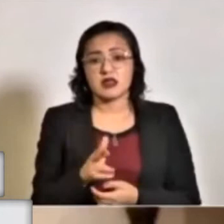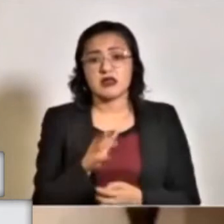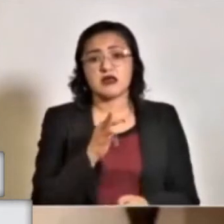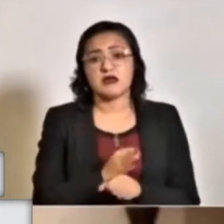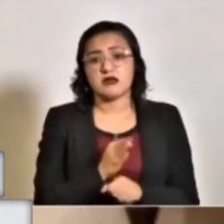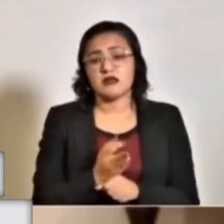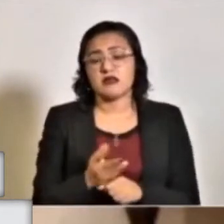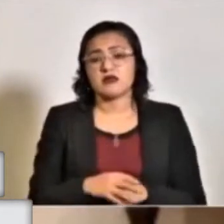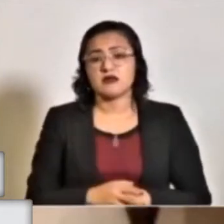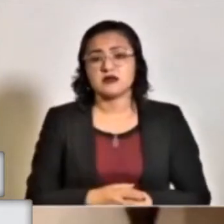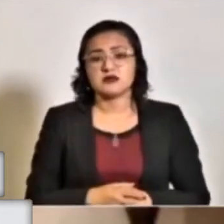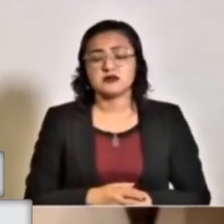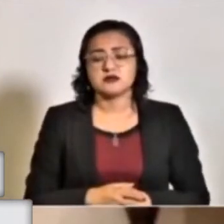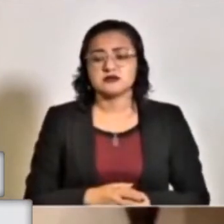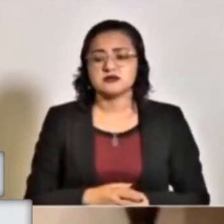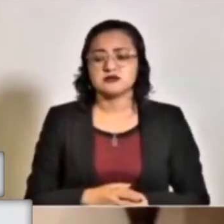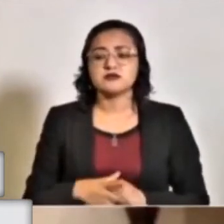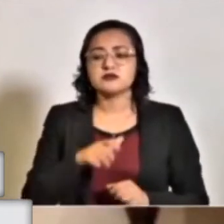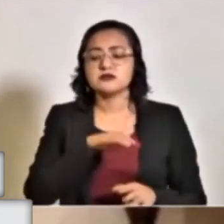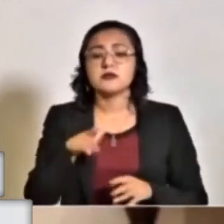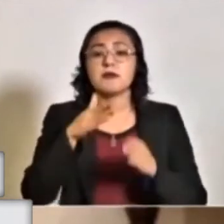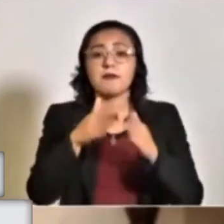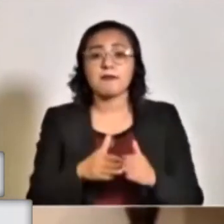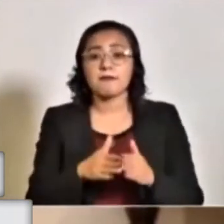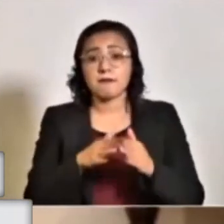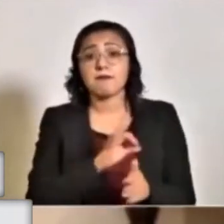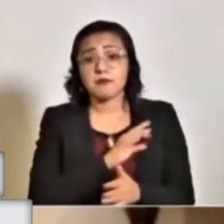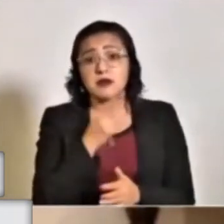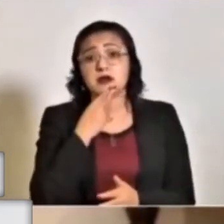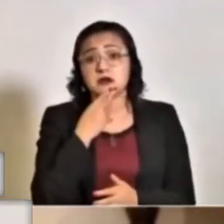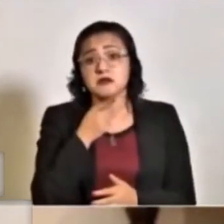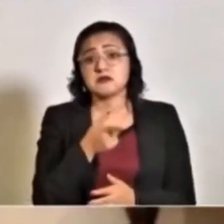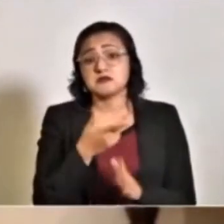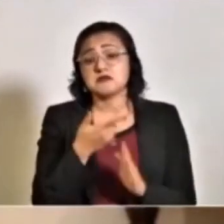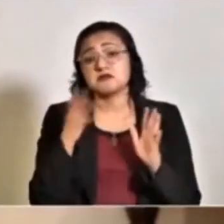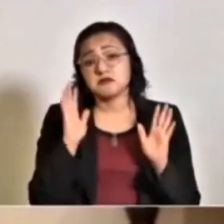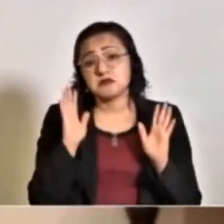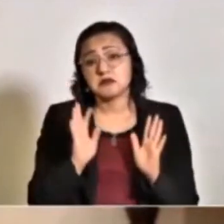entrada de ahí hasta los barquitos podrían servir